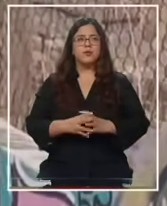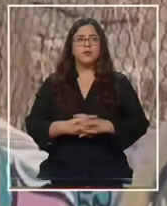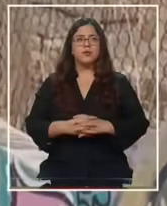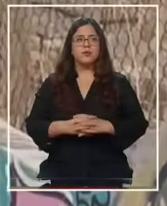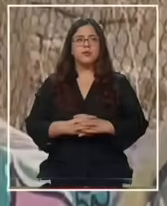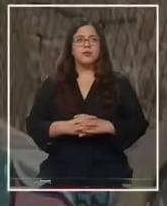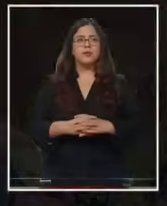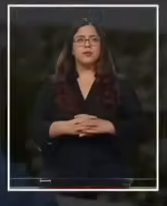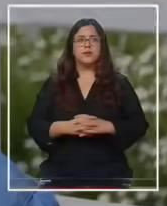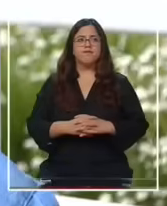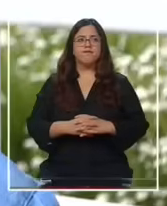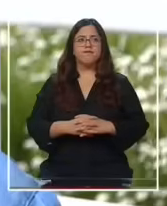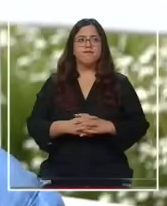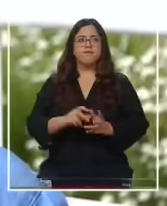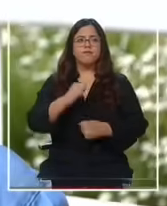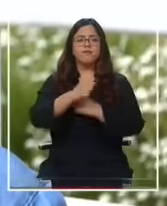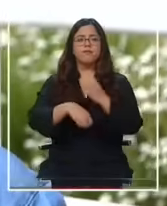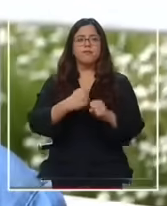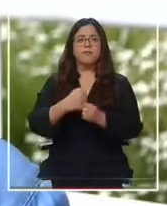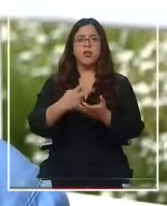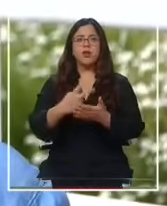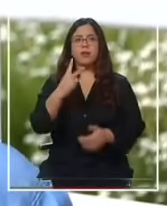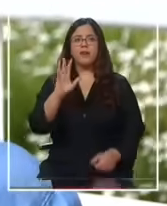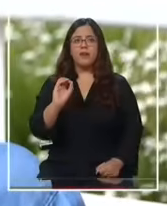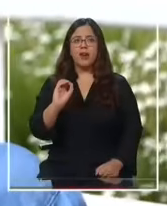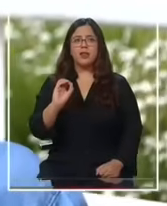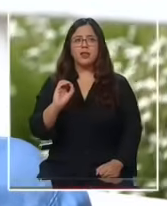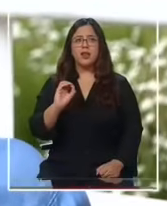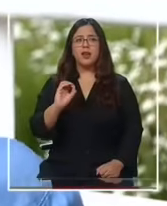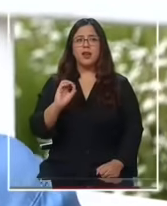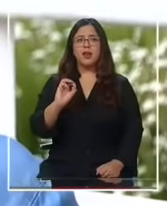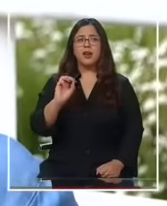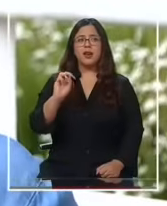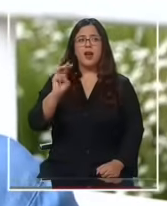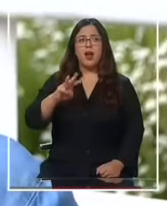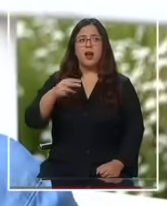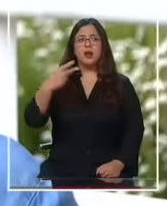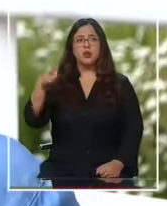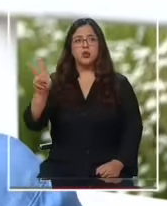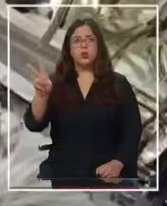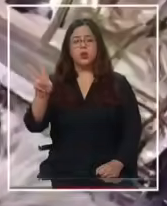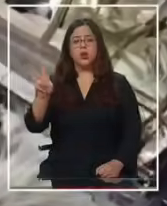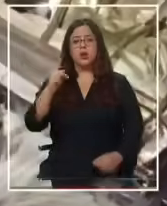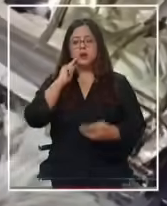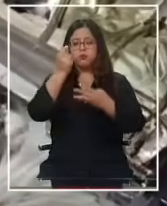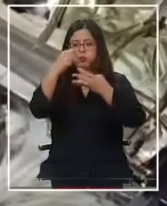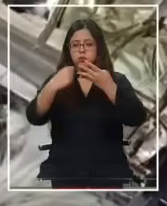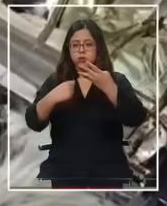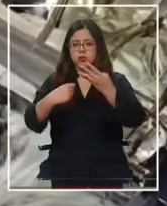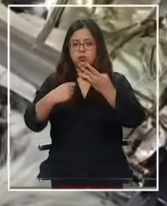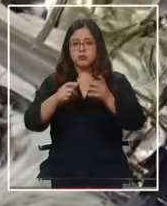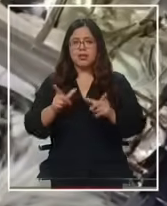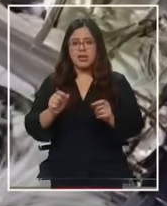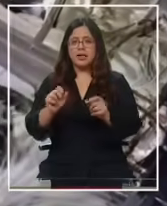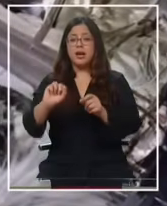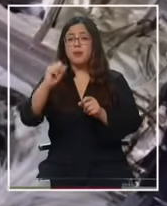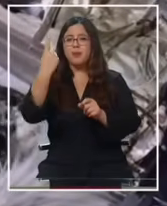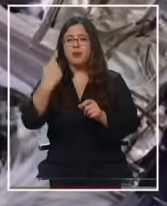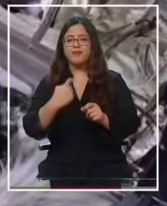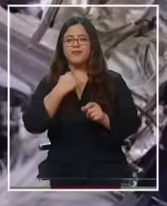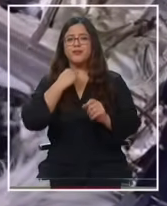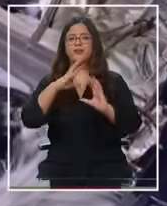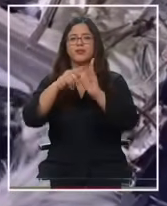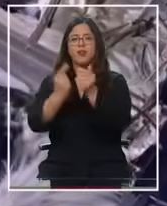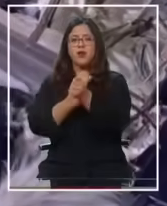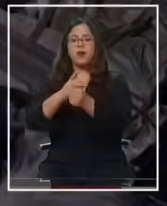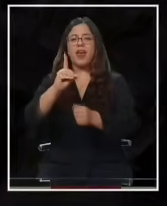En el año 2020, a su mamá la diagnosticaron de cáncer. Primera mala noticia que afectaba a la